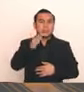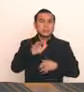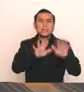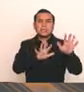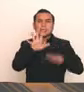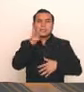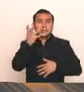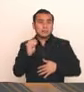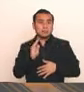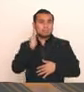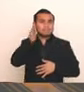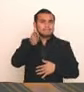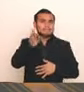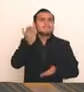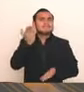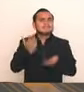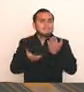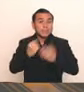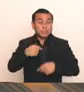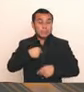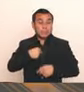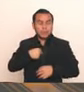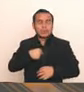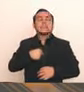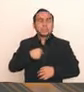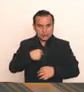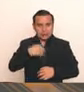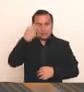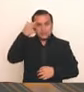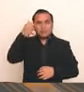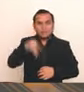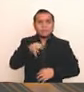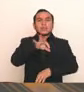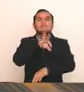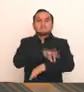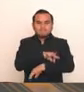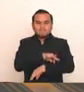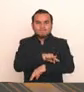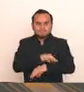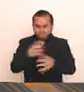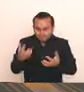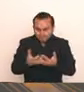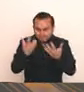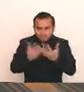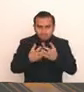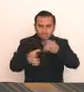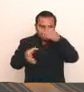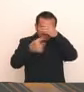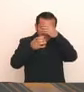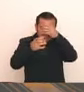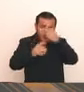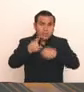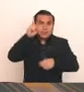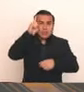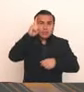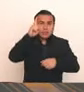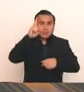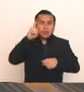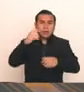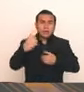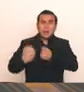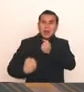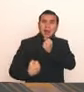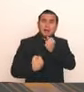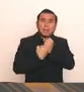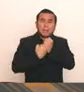días yo sí tengo fe que vamos a encontrar que los científicos que dios no ha ocupado a la mente y la mano de